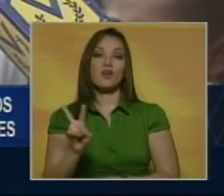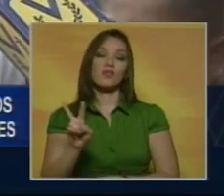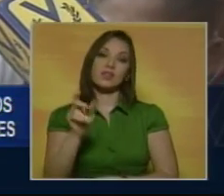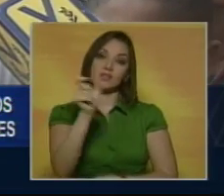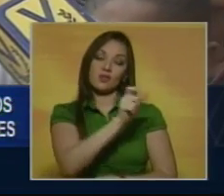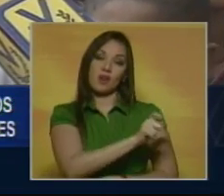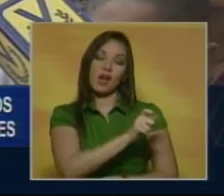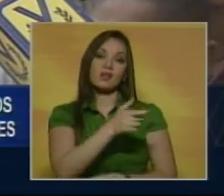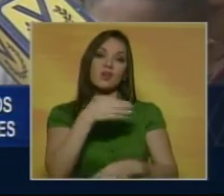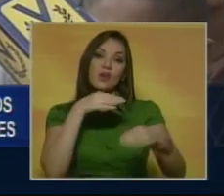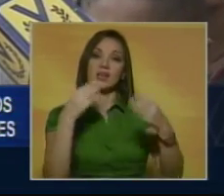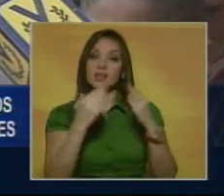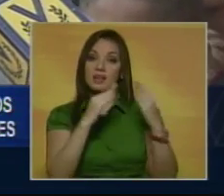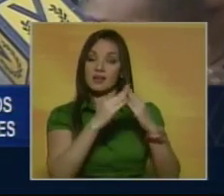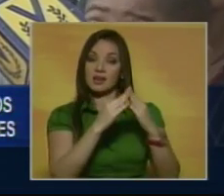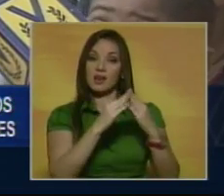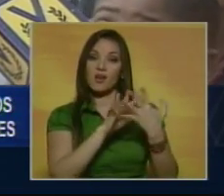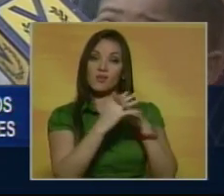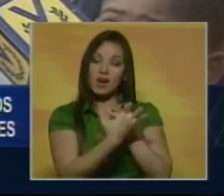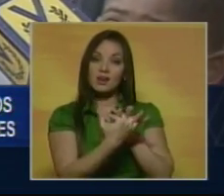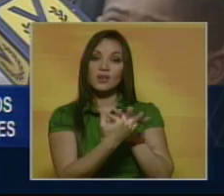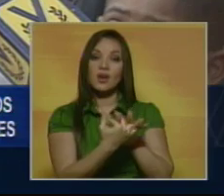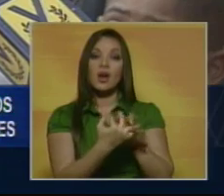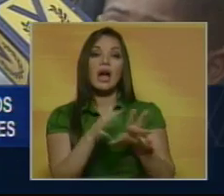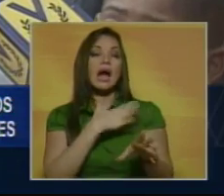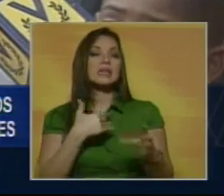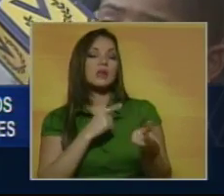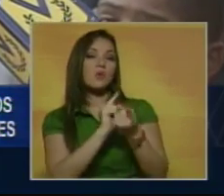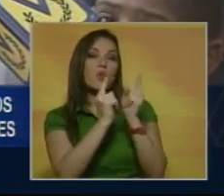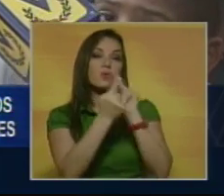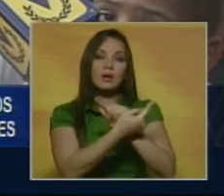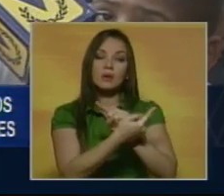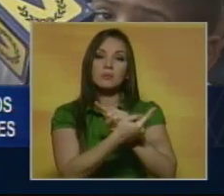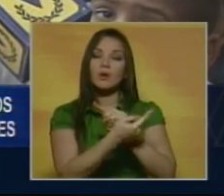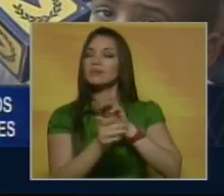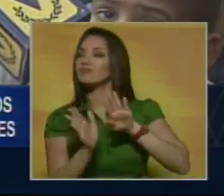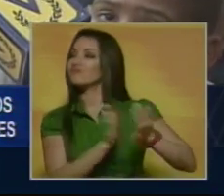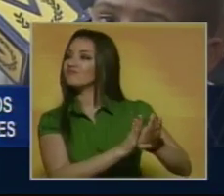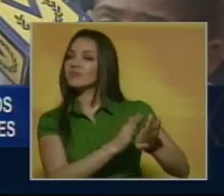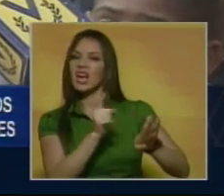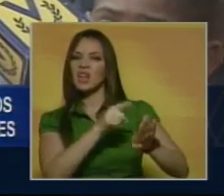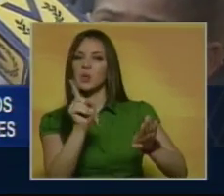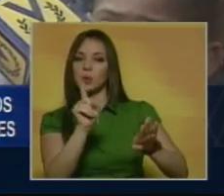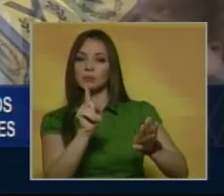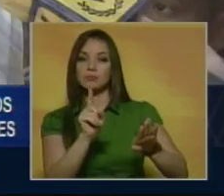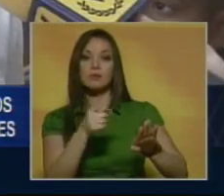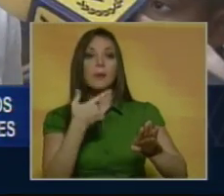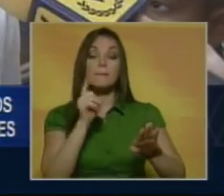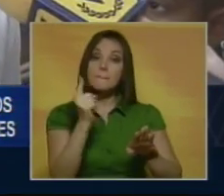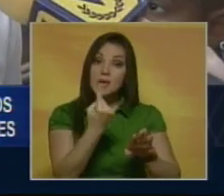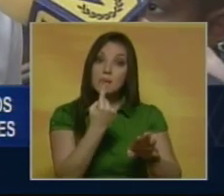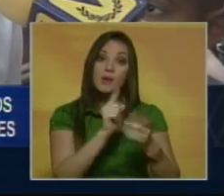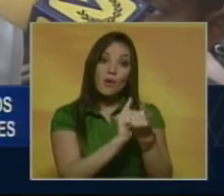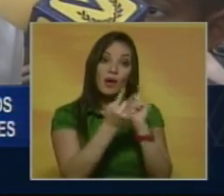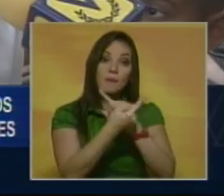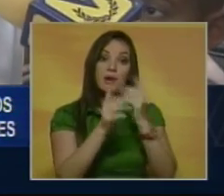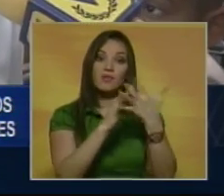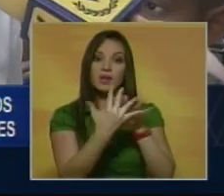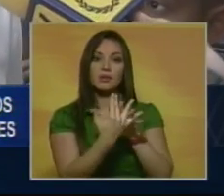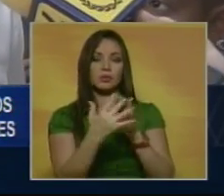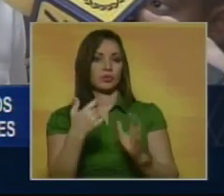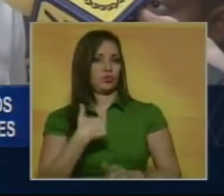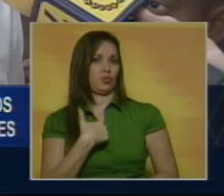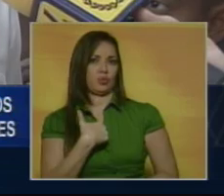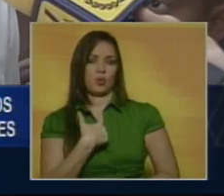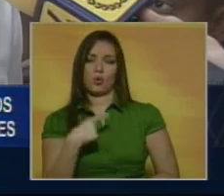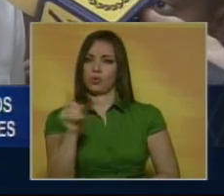barrios pretenden generar un cambio ignorándolo. No hay forma de lograr un cambio en Venezuela si no es de abajo hacia arriba. Yo no tengo nada en